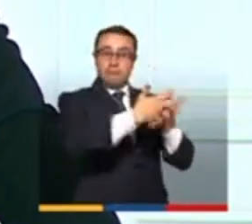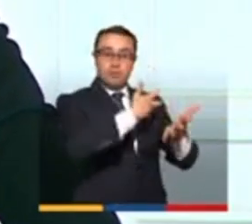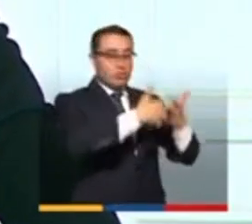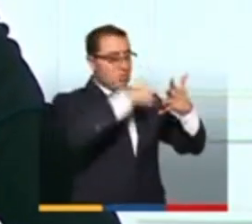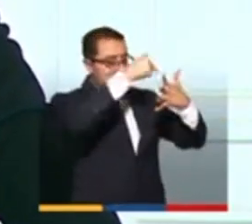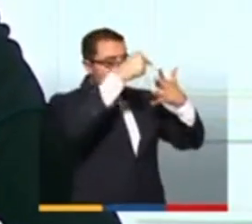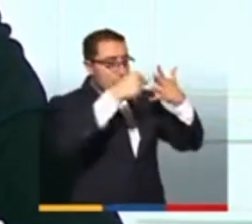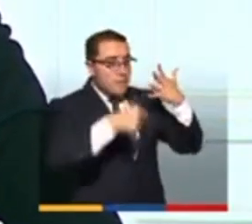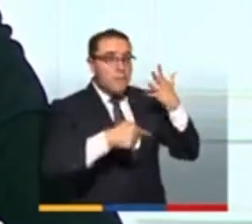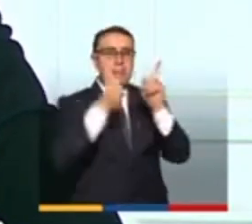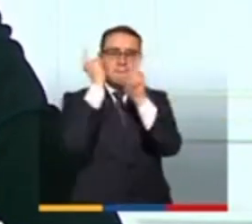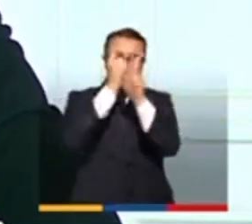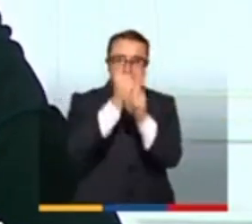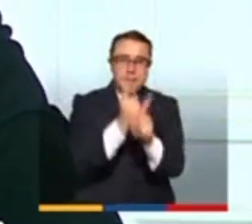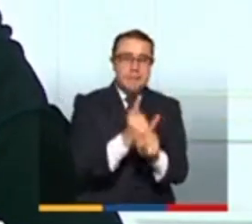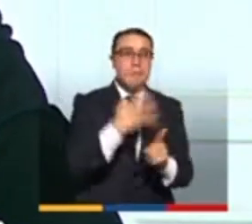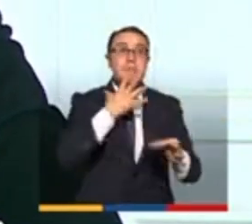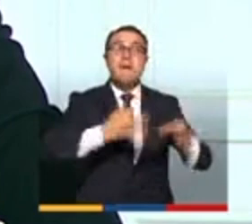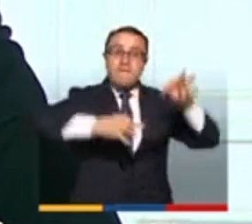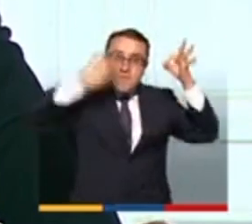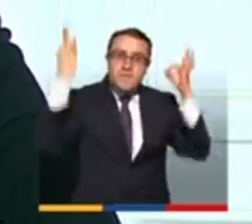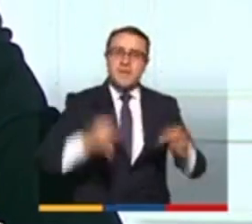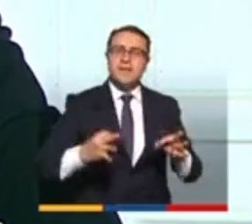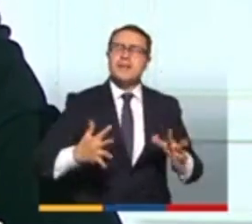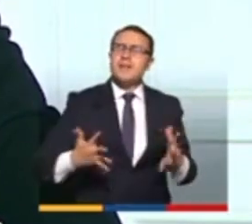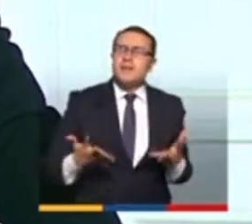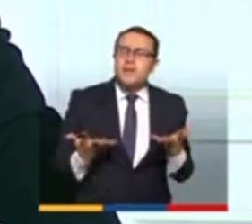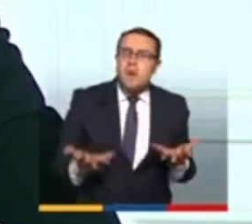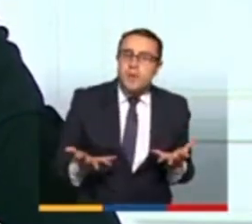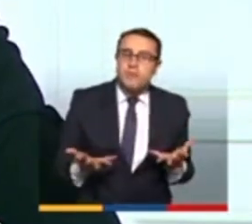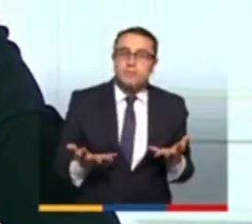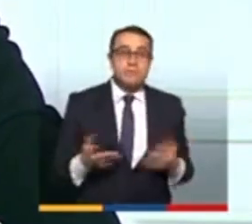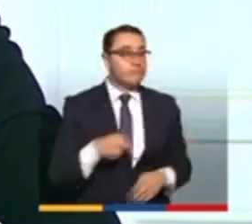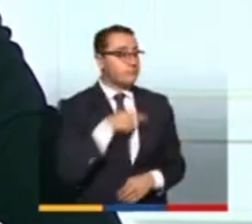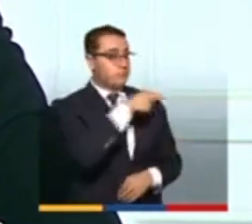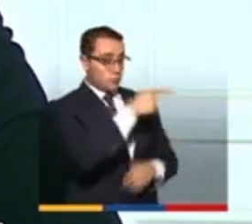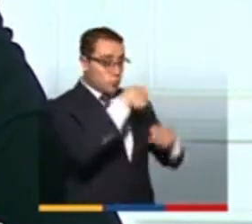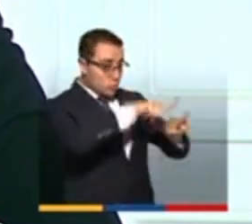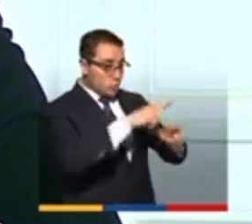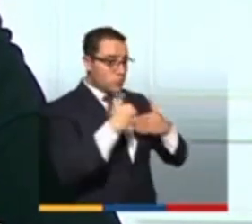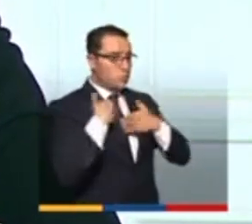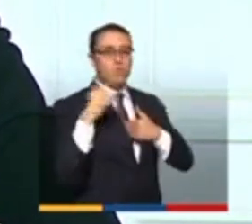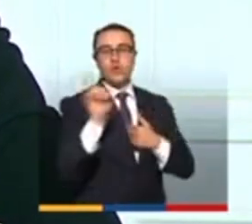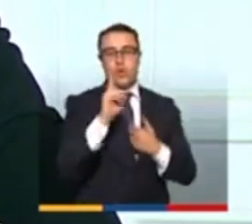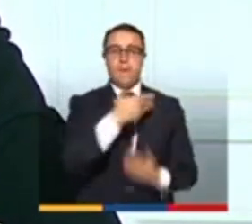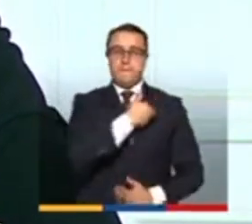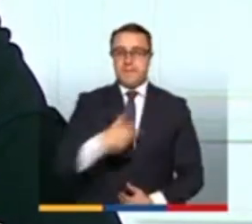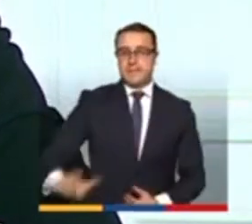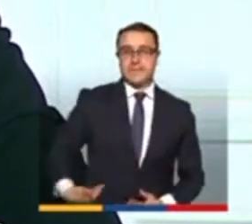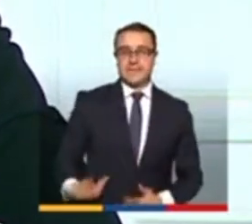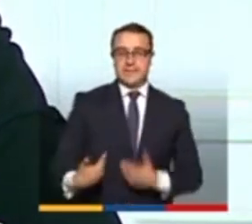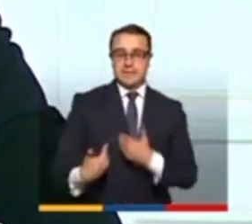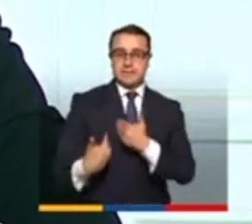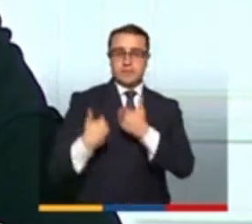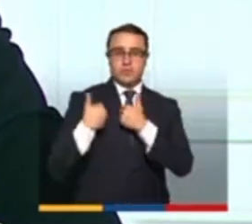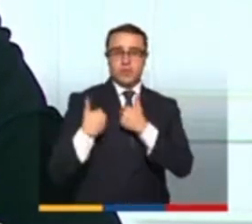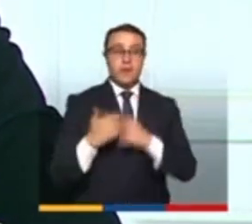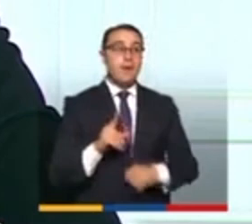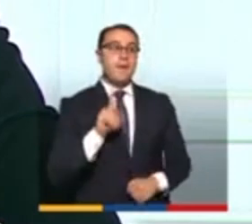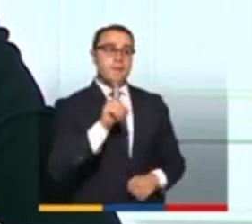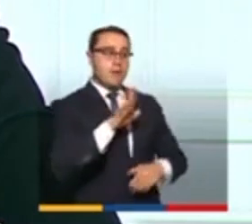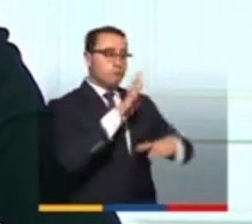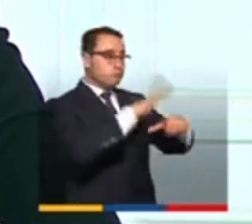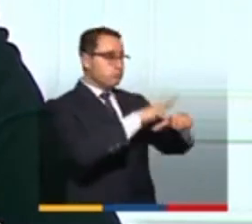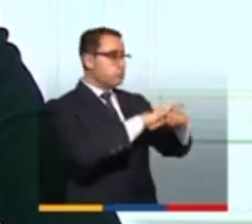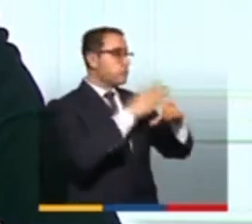volviendo realidad. Esa no es la labor del liquidador, es la labor del presidente, pero amerita,